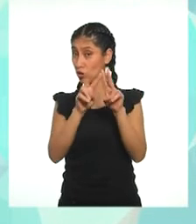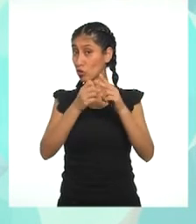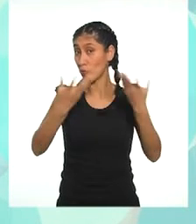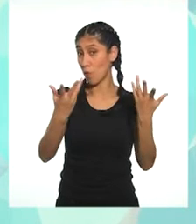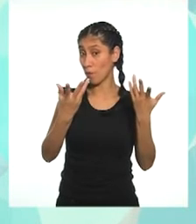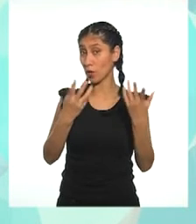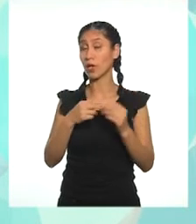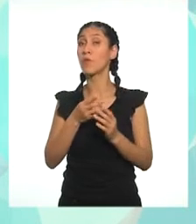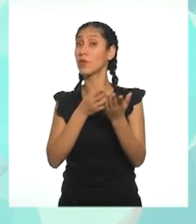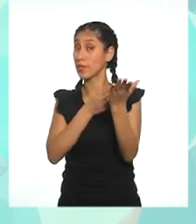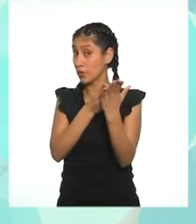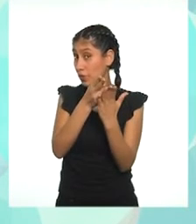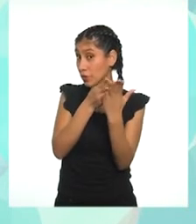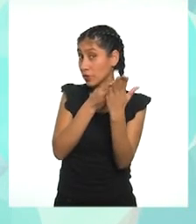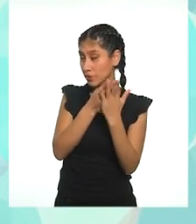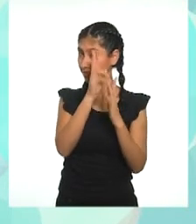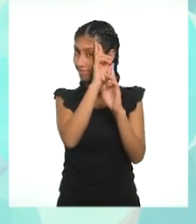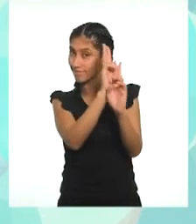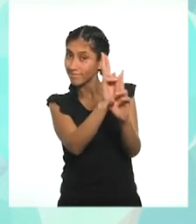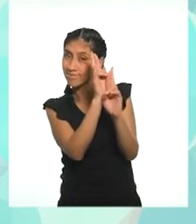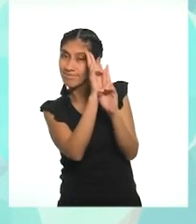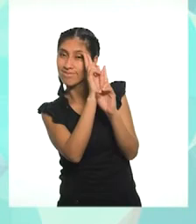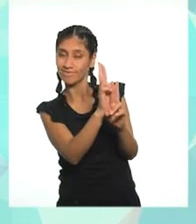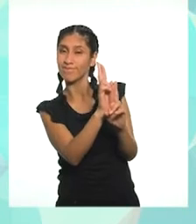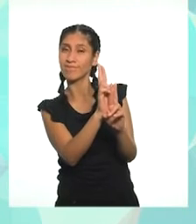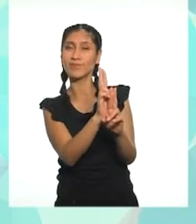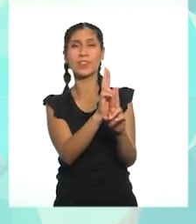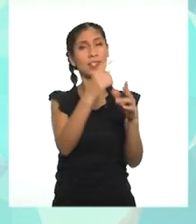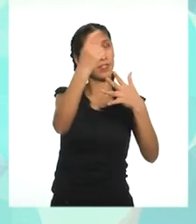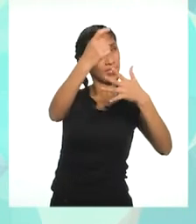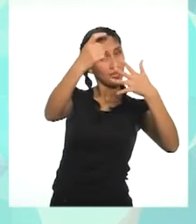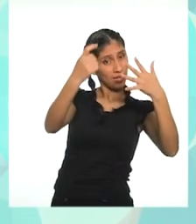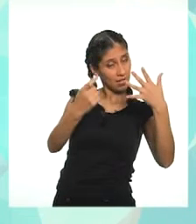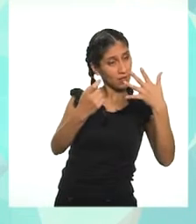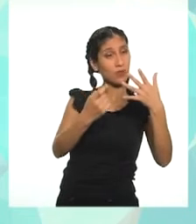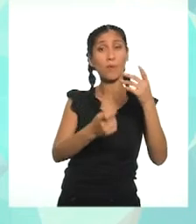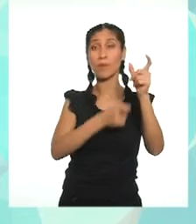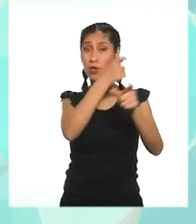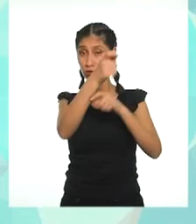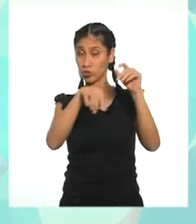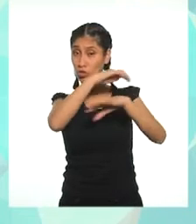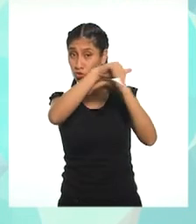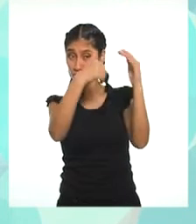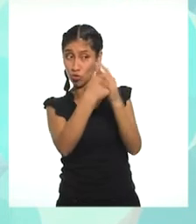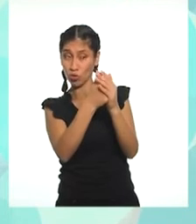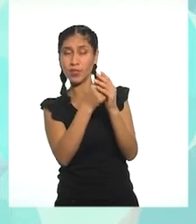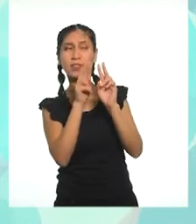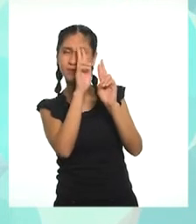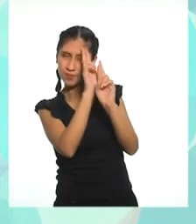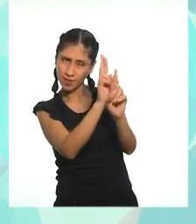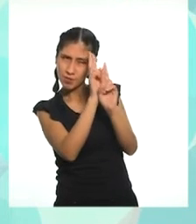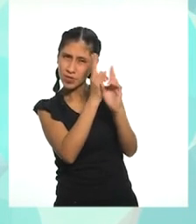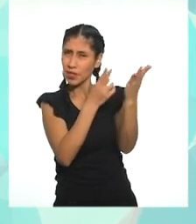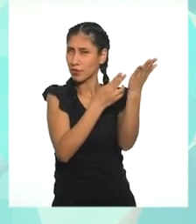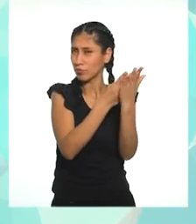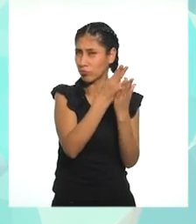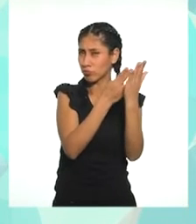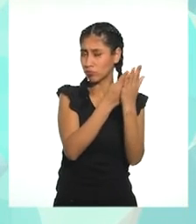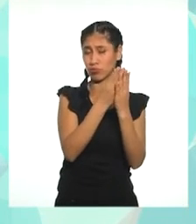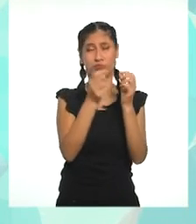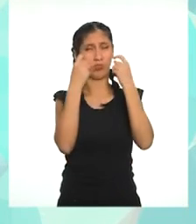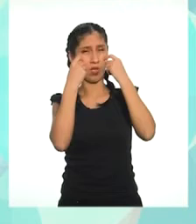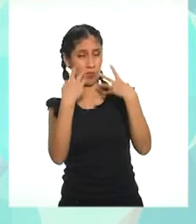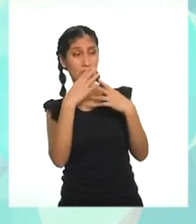la honestidad, el respeto entre cada uno de los pobladores, la valoración de las